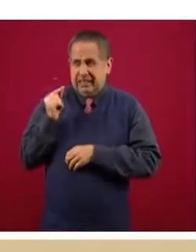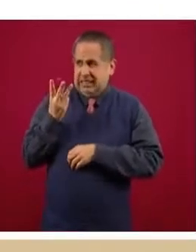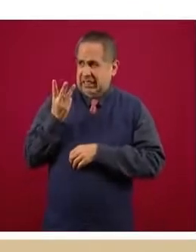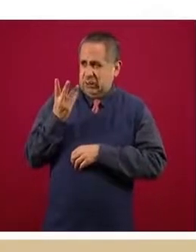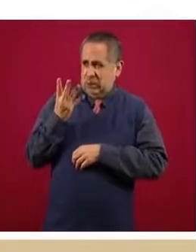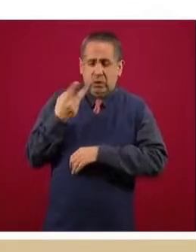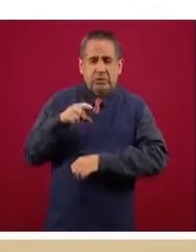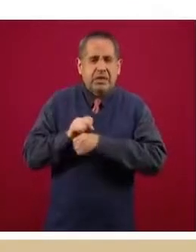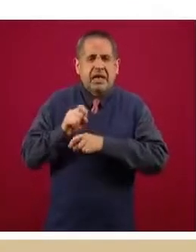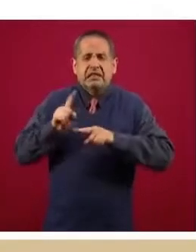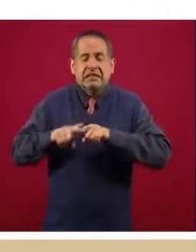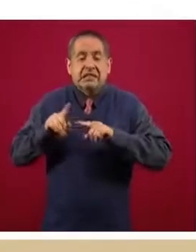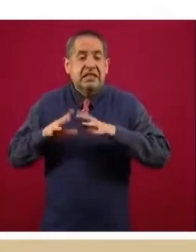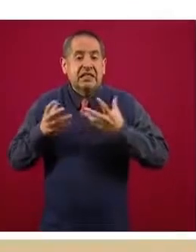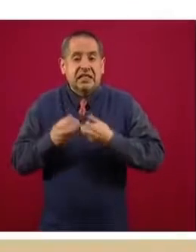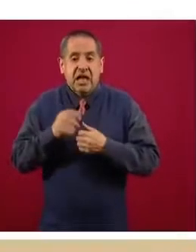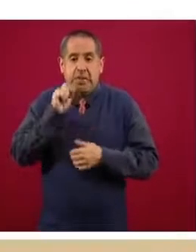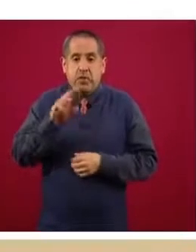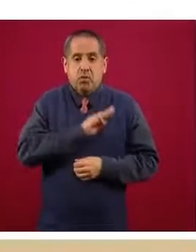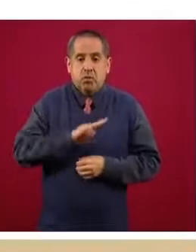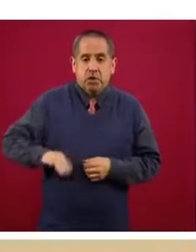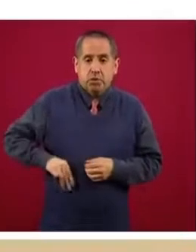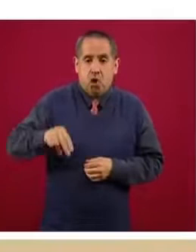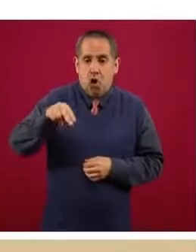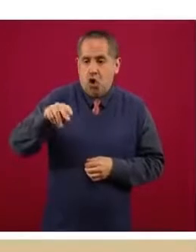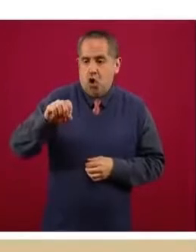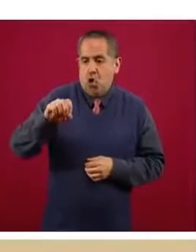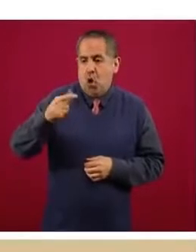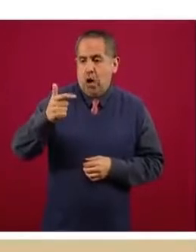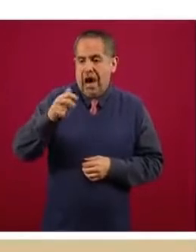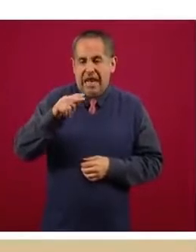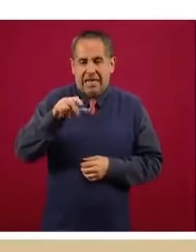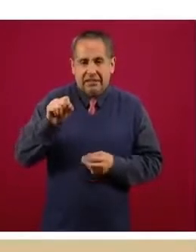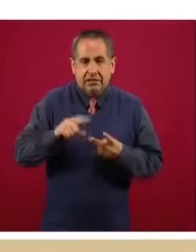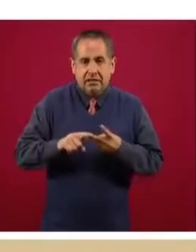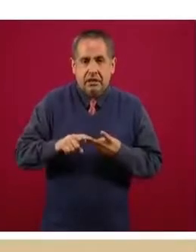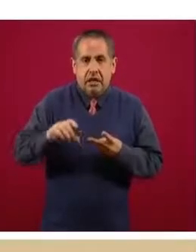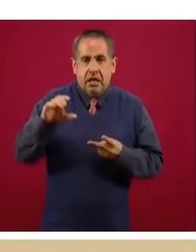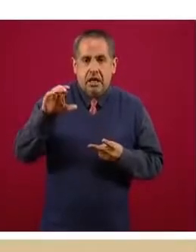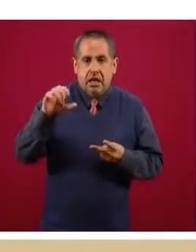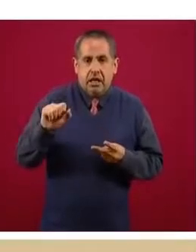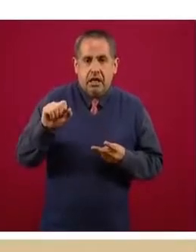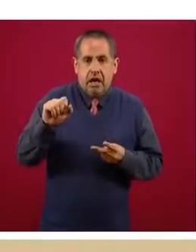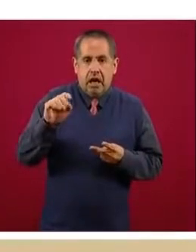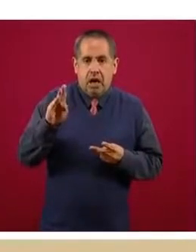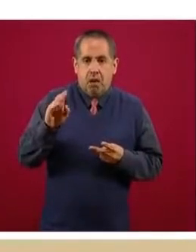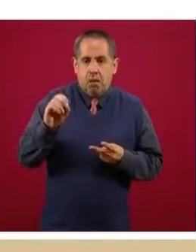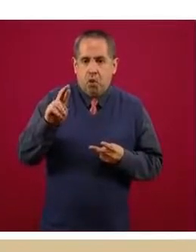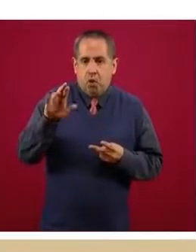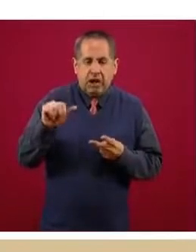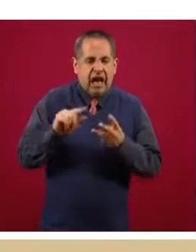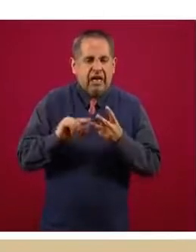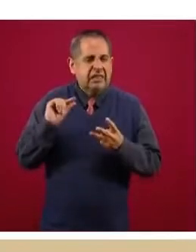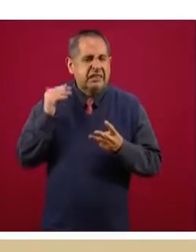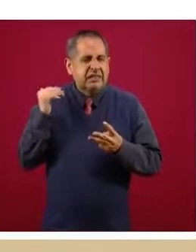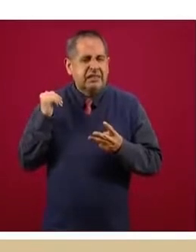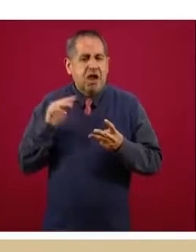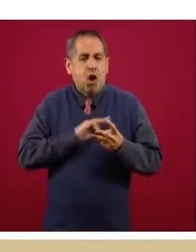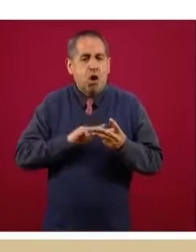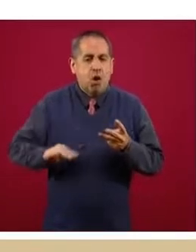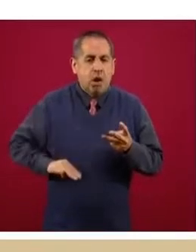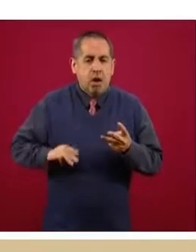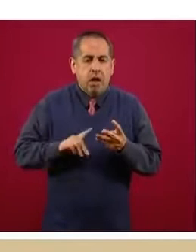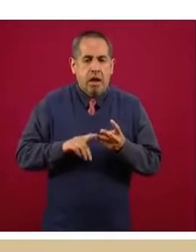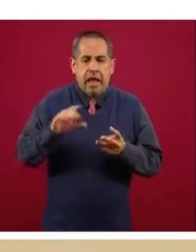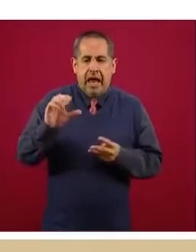cuatro semanas las tienen los municipios de Nogales, de Caborca y mucho más recientemente el municipio